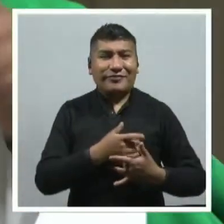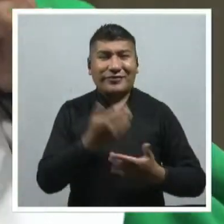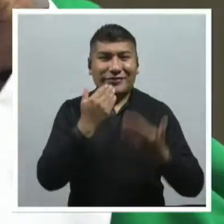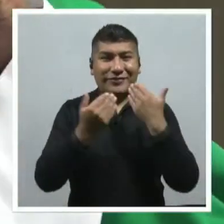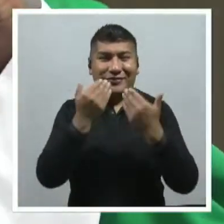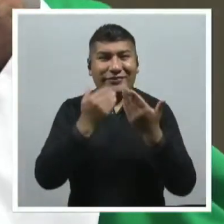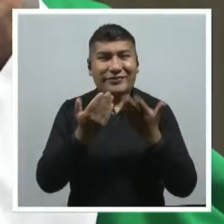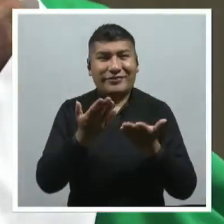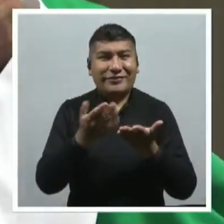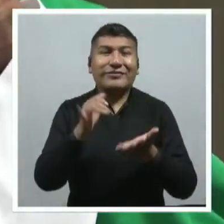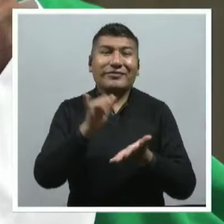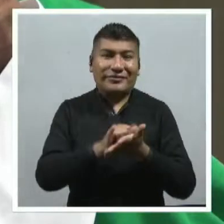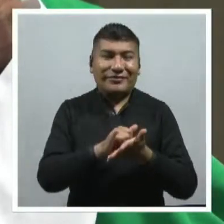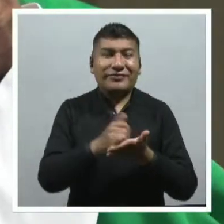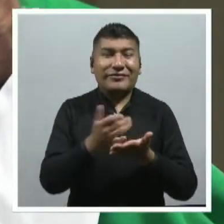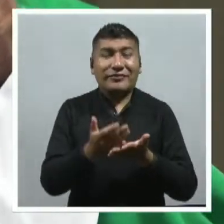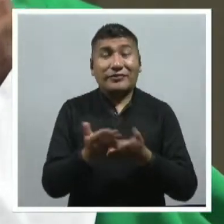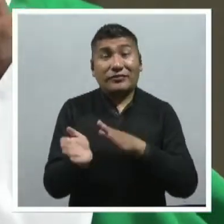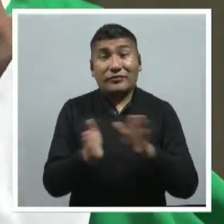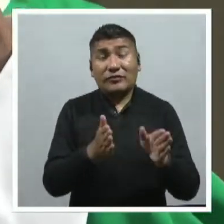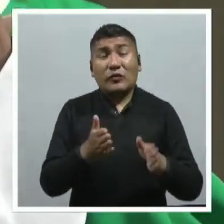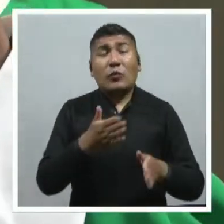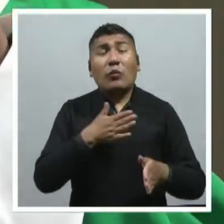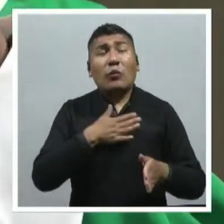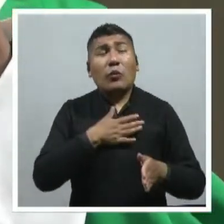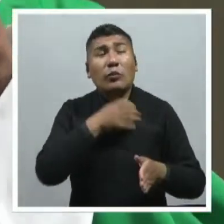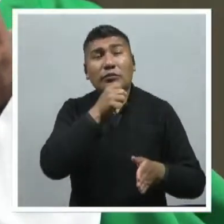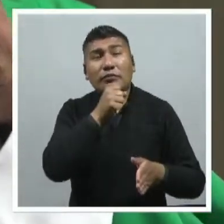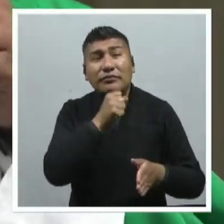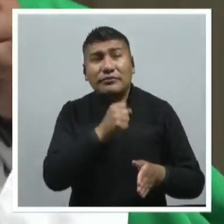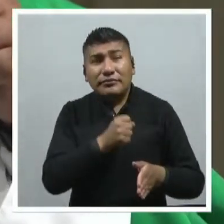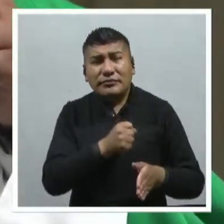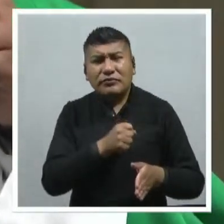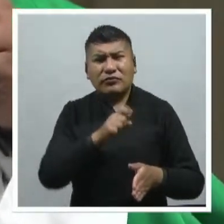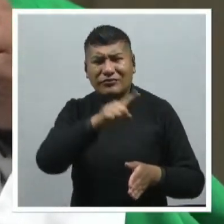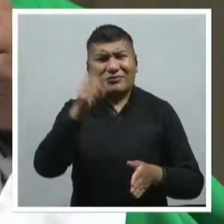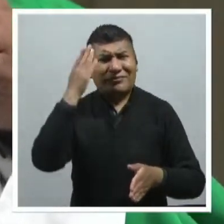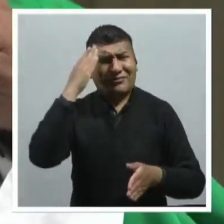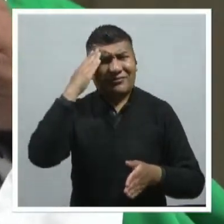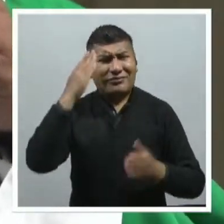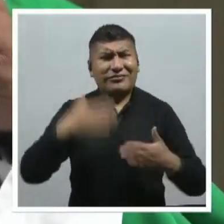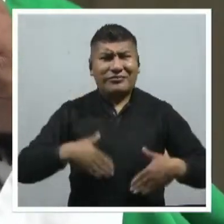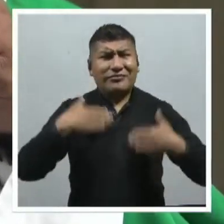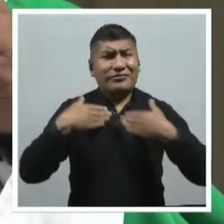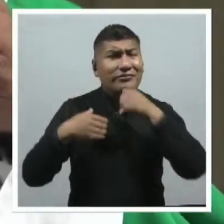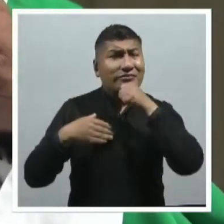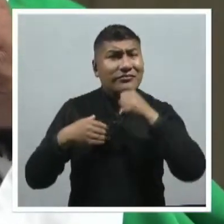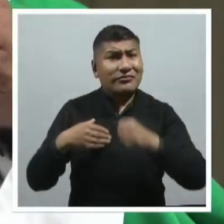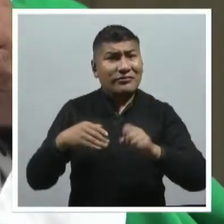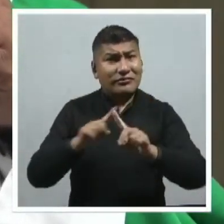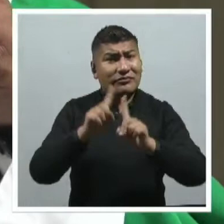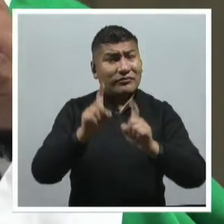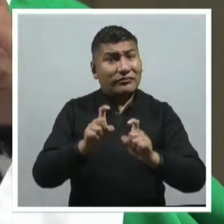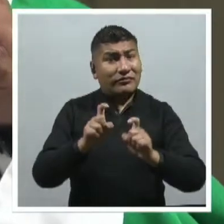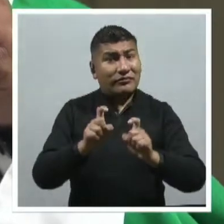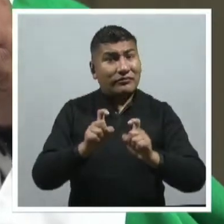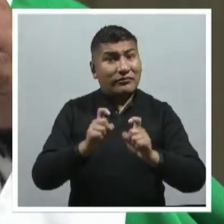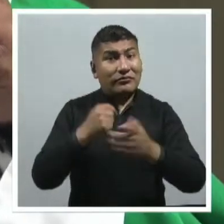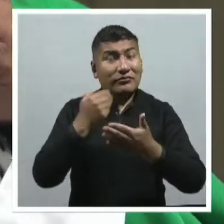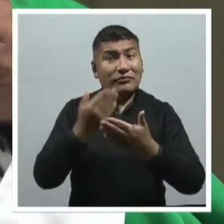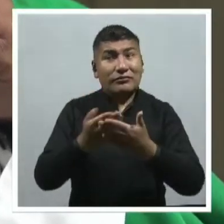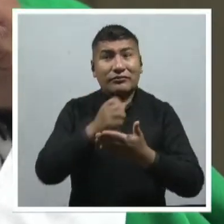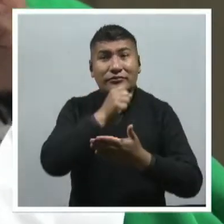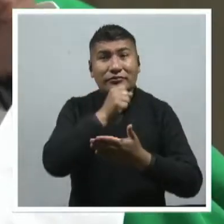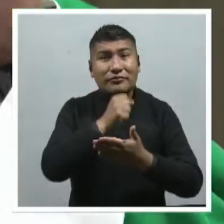¿Ah? Ahí está la trampa. Para mi vejez, dice. ¿Saben que van a vivir a viejitos? Y si llegan a